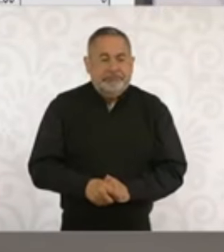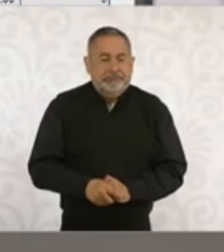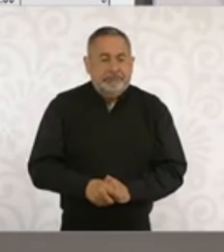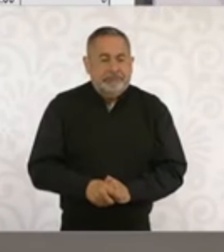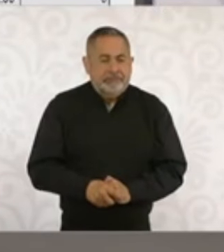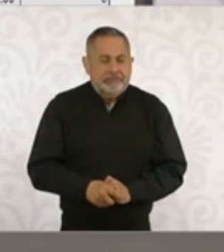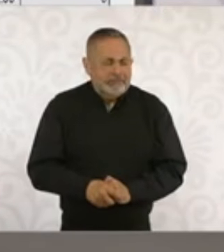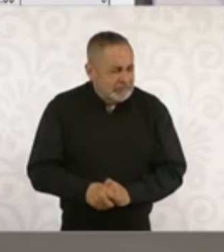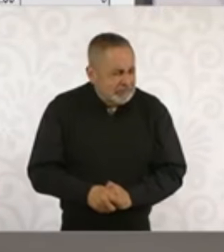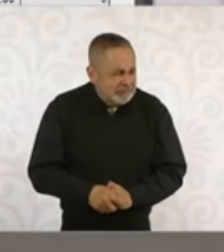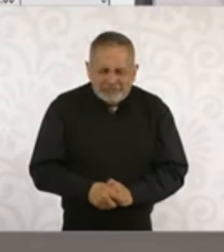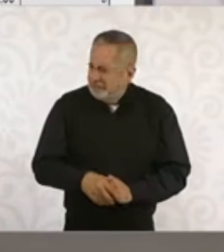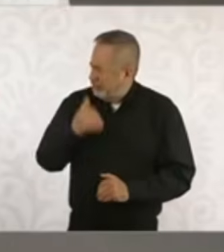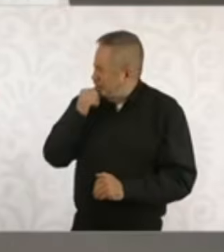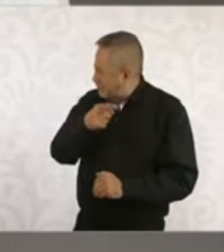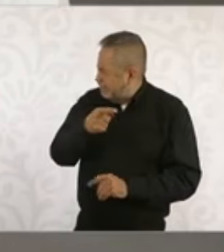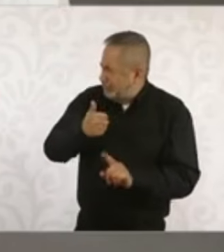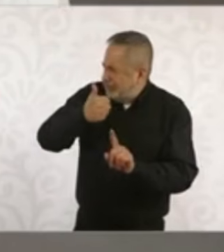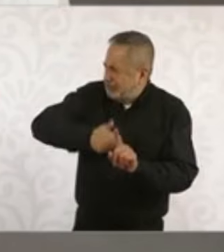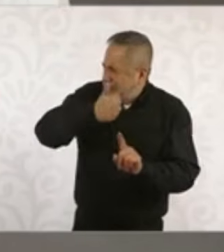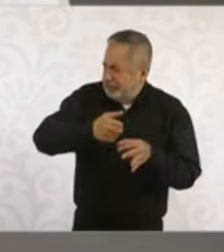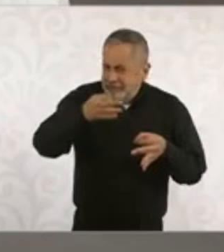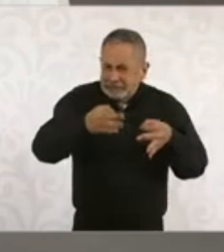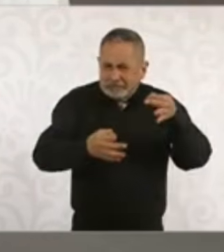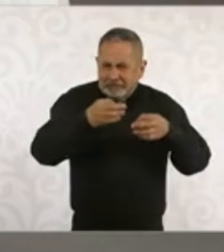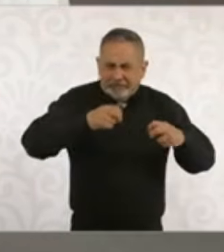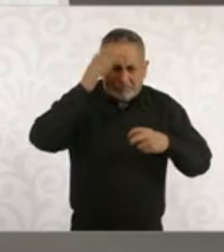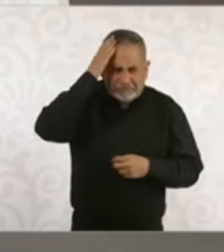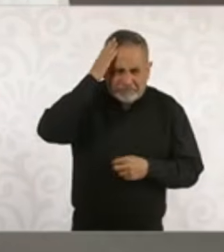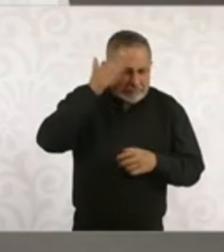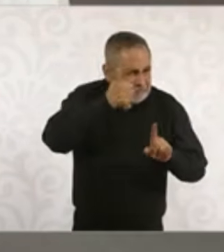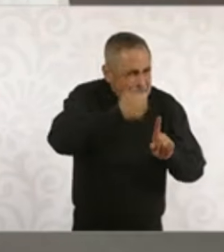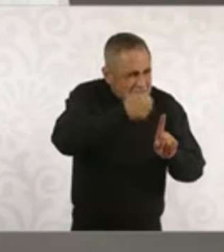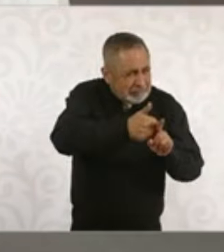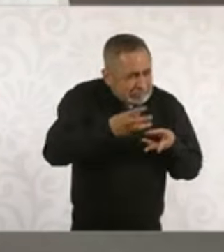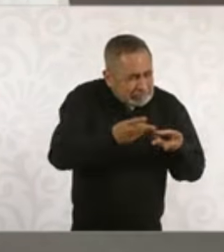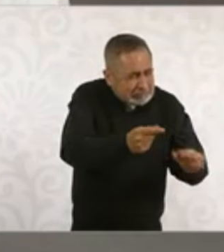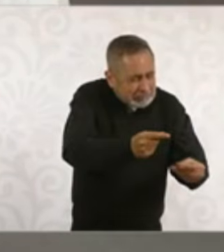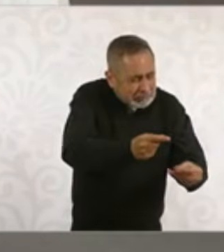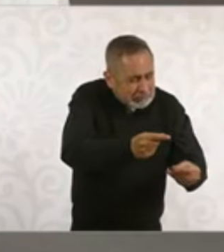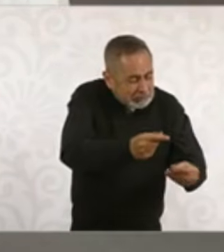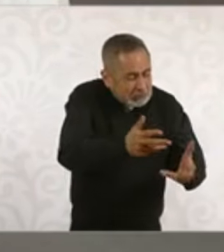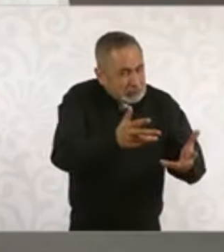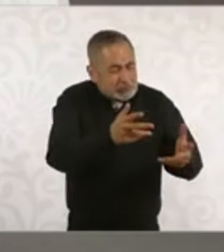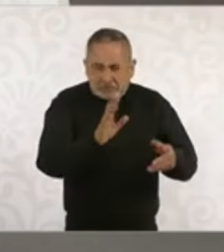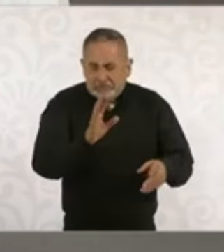¿A poco esto es por ministro? A ver, chécale, ahorita que nos den información. Adelante.